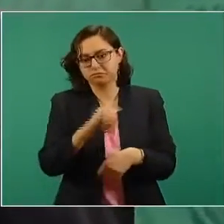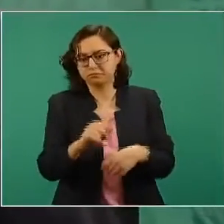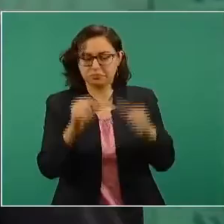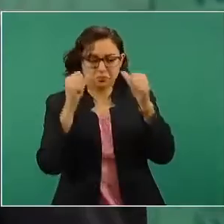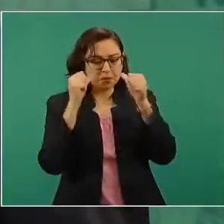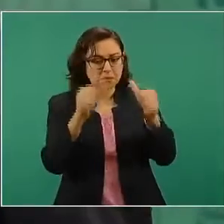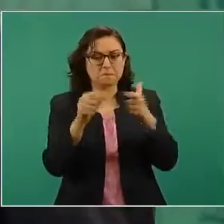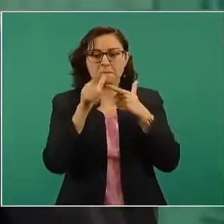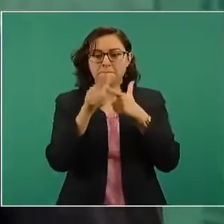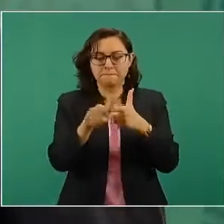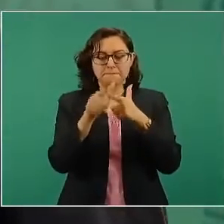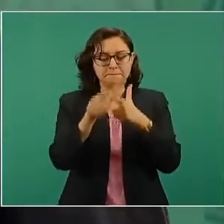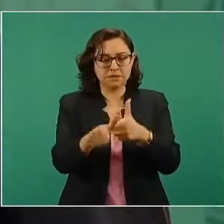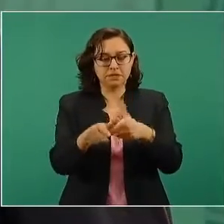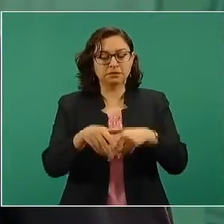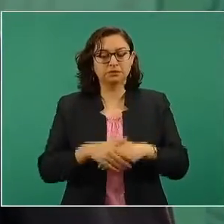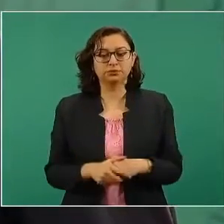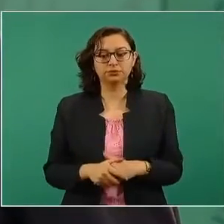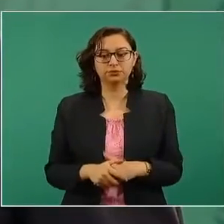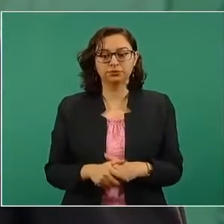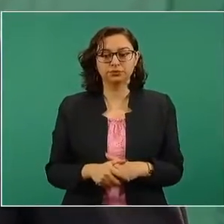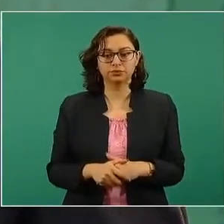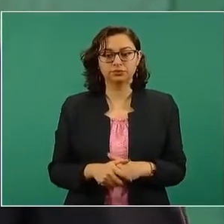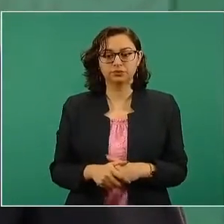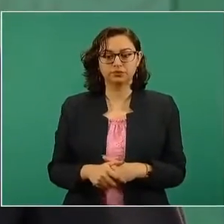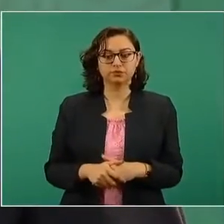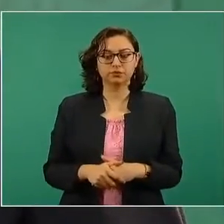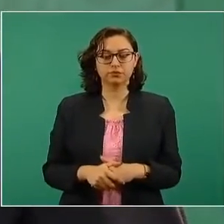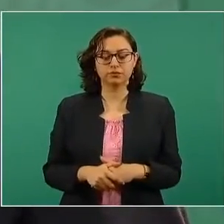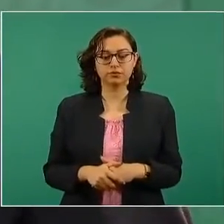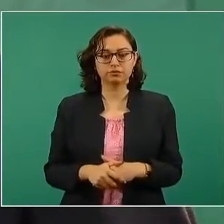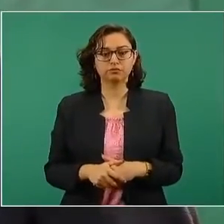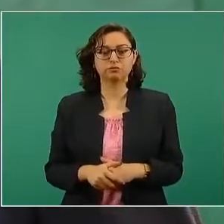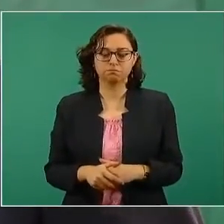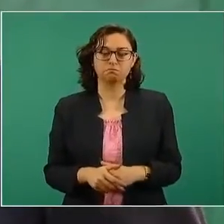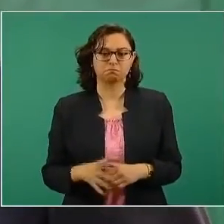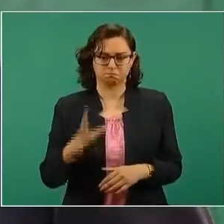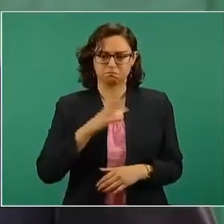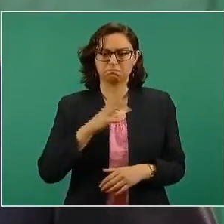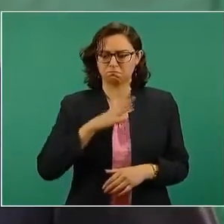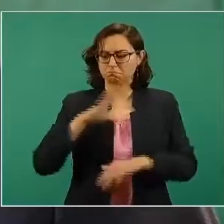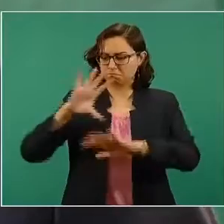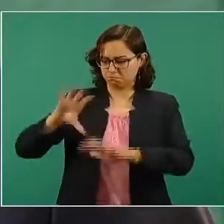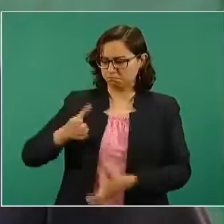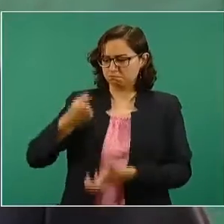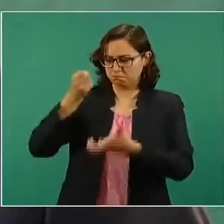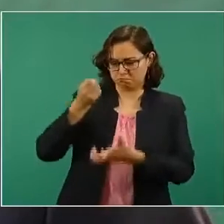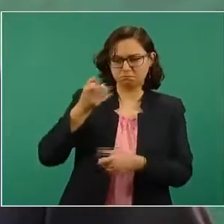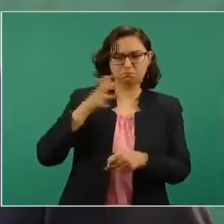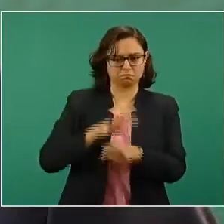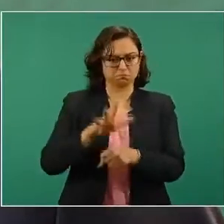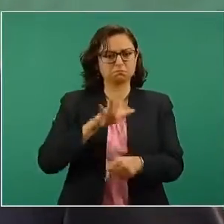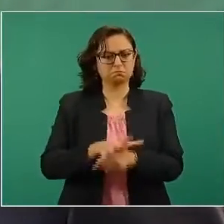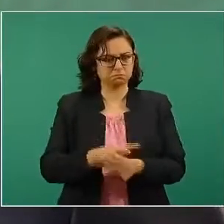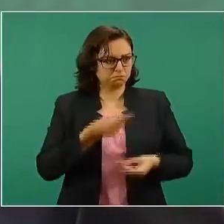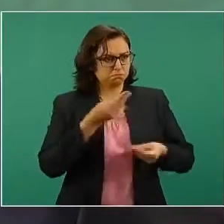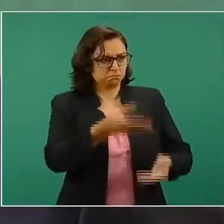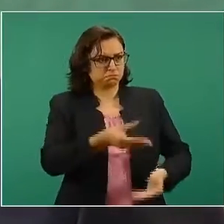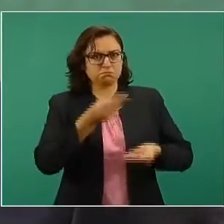ayudando a las comunidades y ya hay presupuesto suficiente para